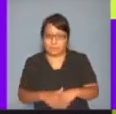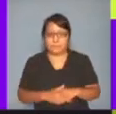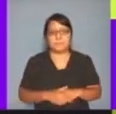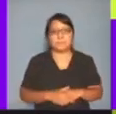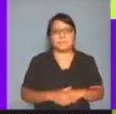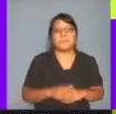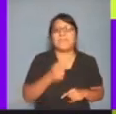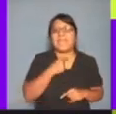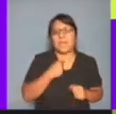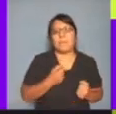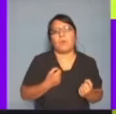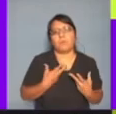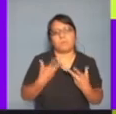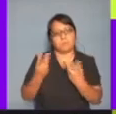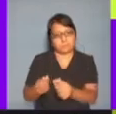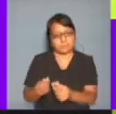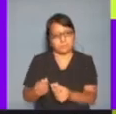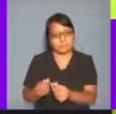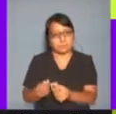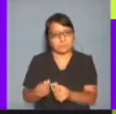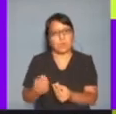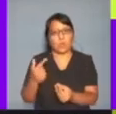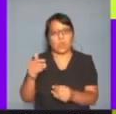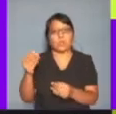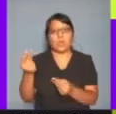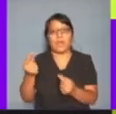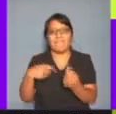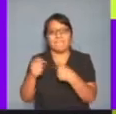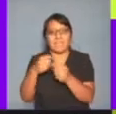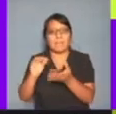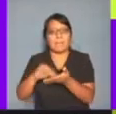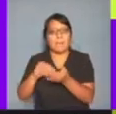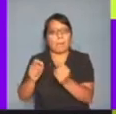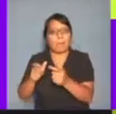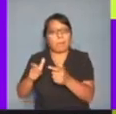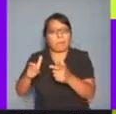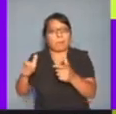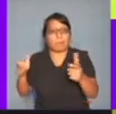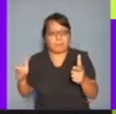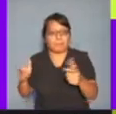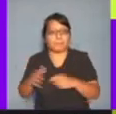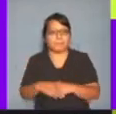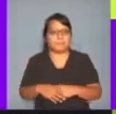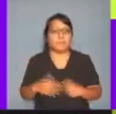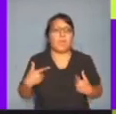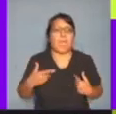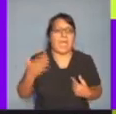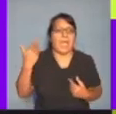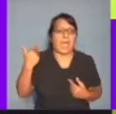se beneficien en el incremento de ventas. Porque nos ha pasado